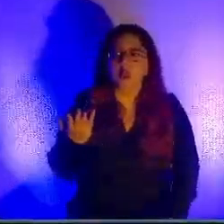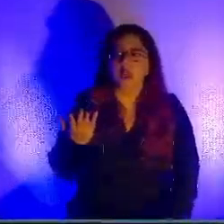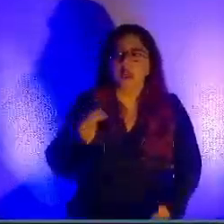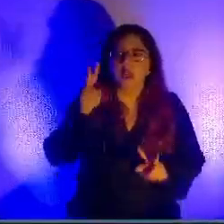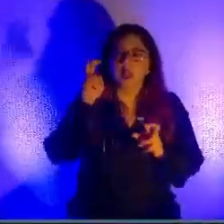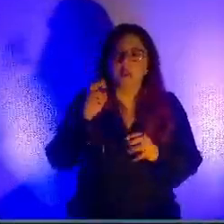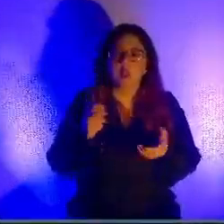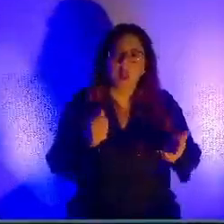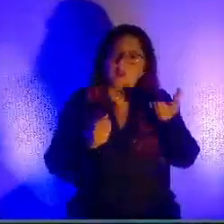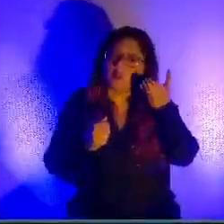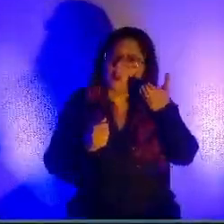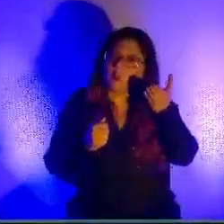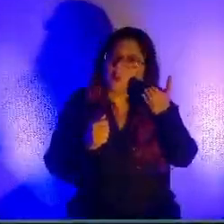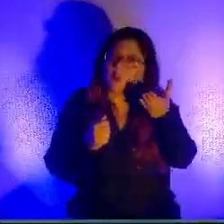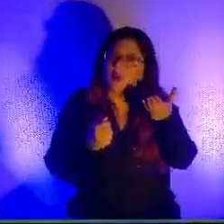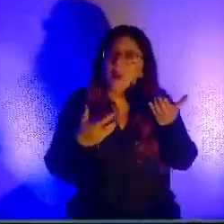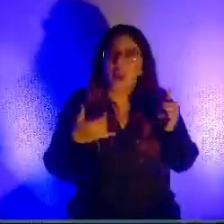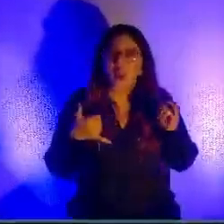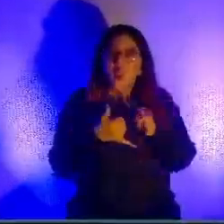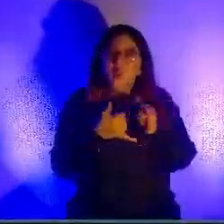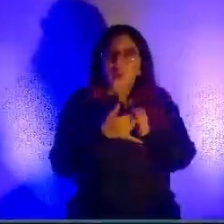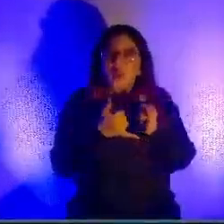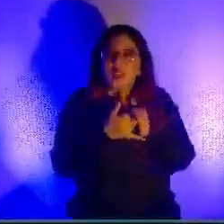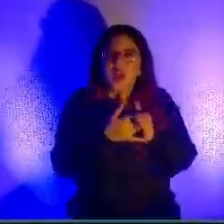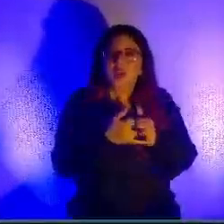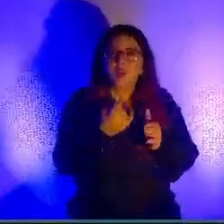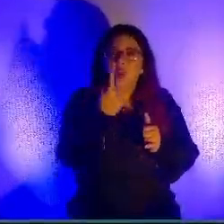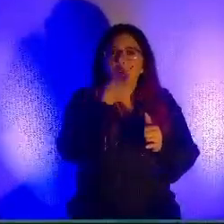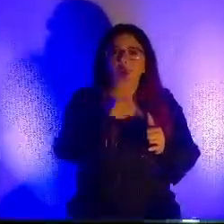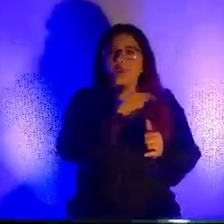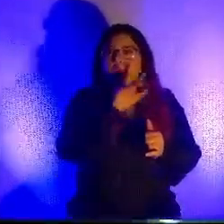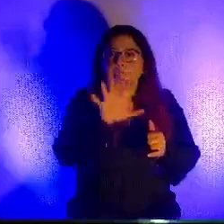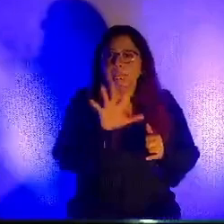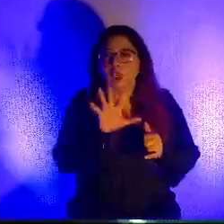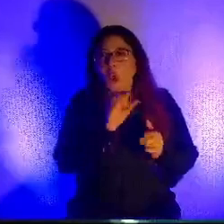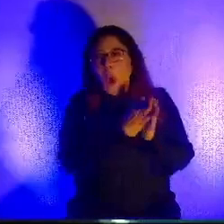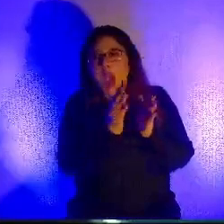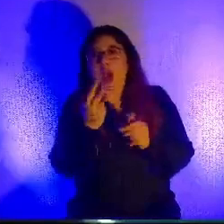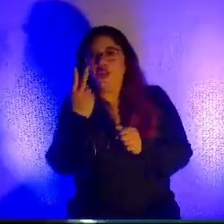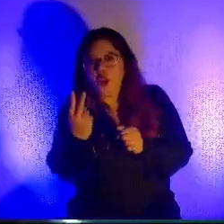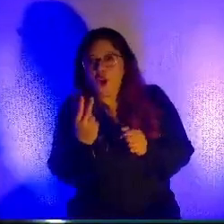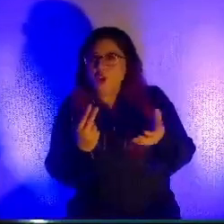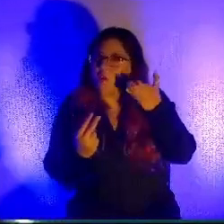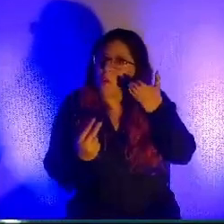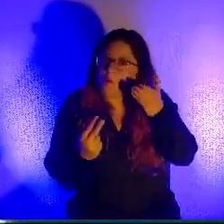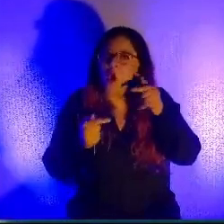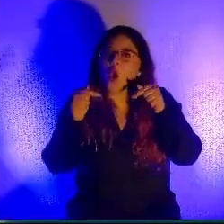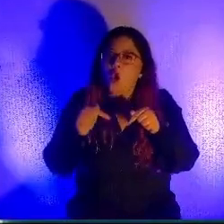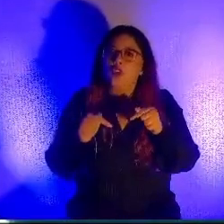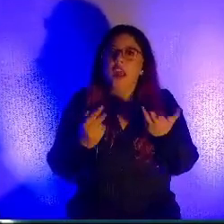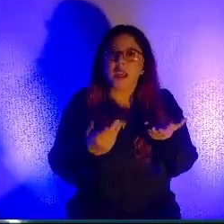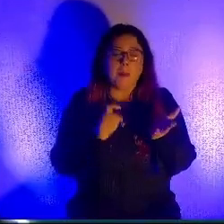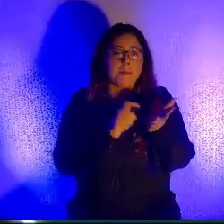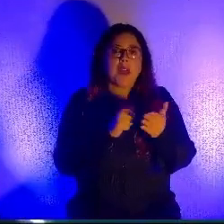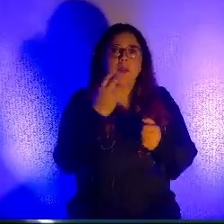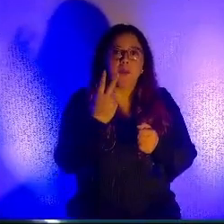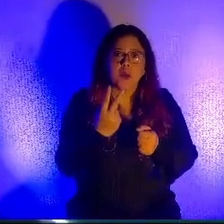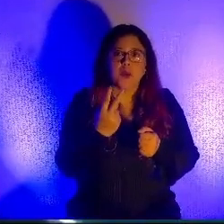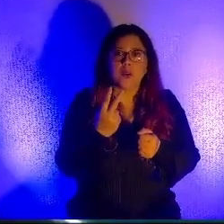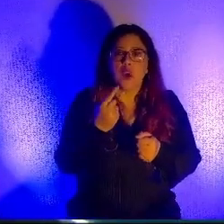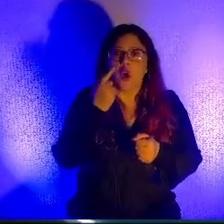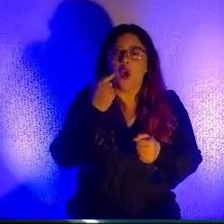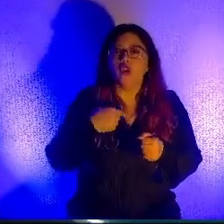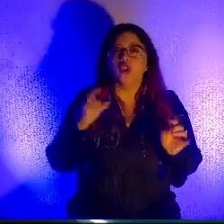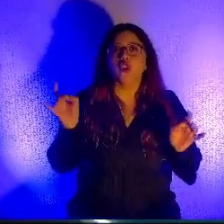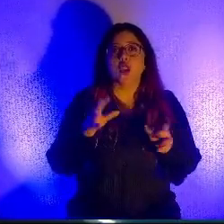audio de WhatsApp en velocidad 1.52 El desafío de hoy es escuchar en velocidad dos en portto porque